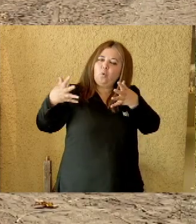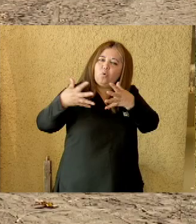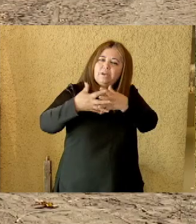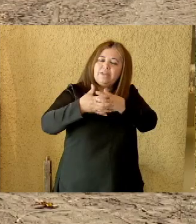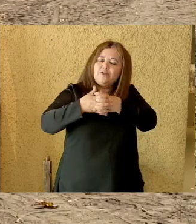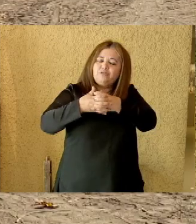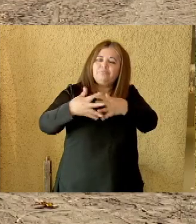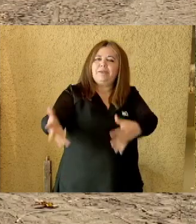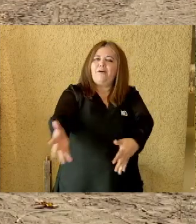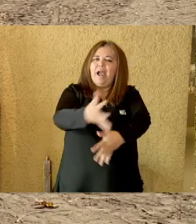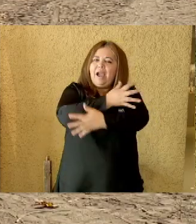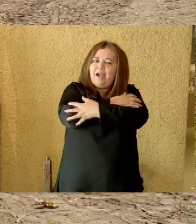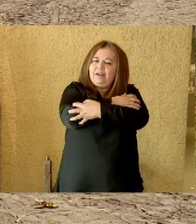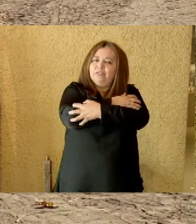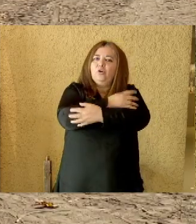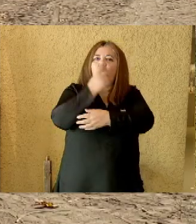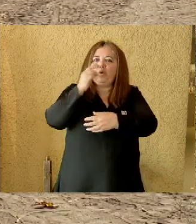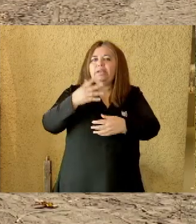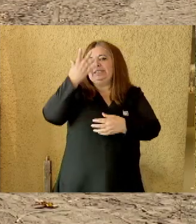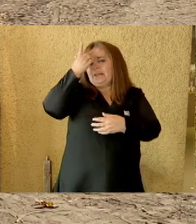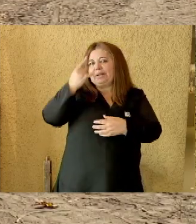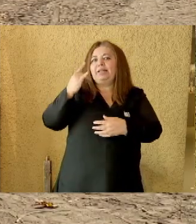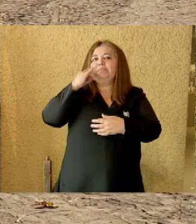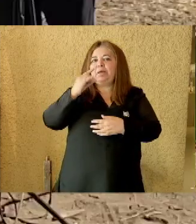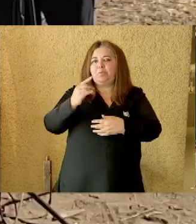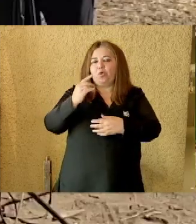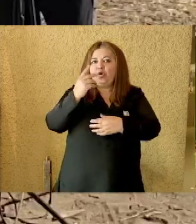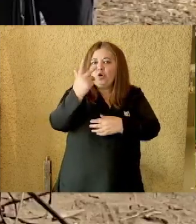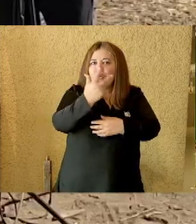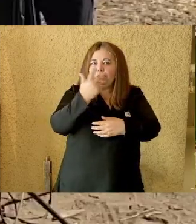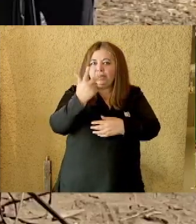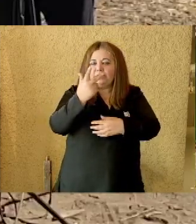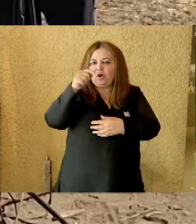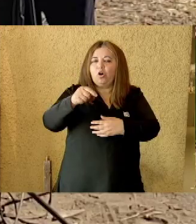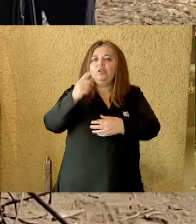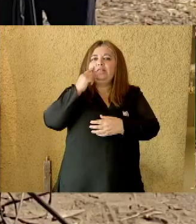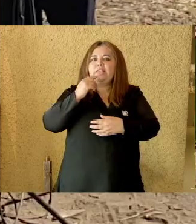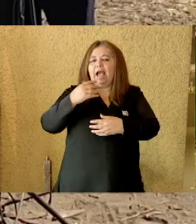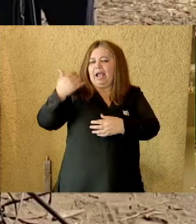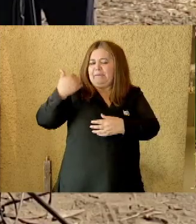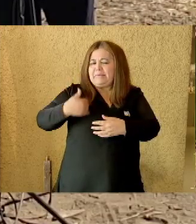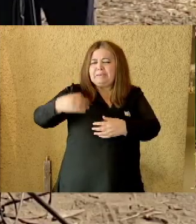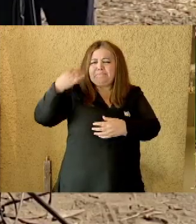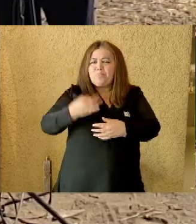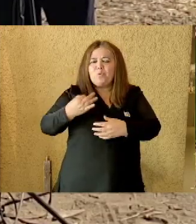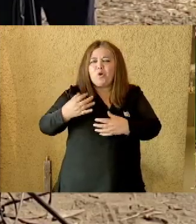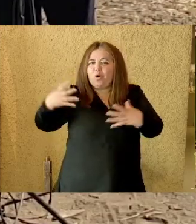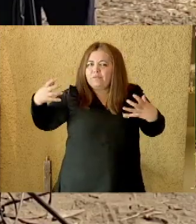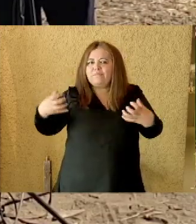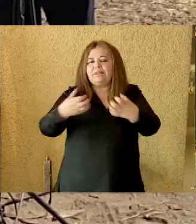Junín, San Martín y Maipú, brindamos por un día bien argentino. Hicemos nuestra